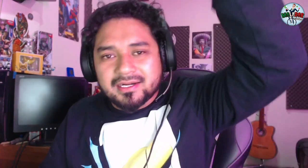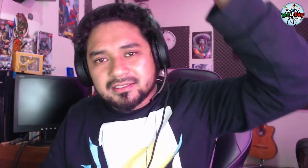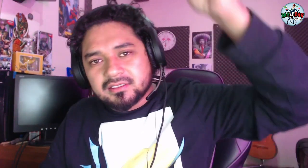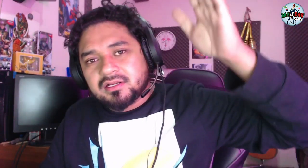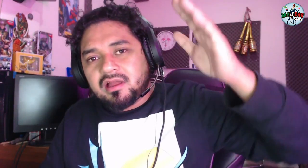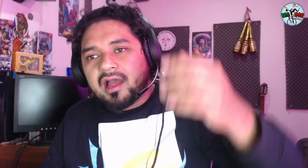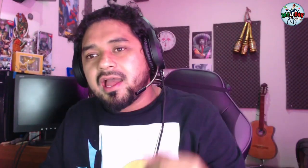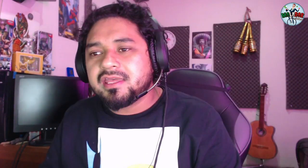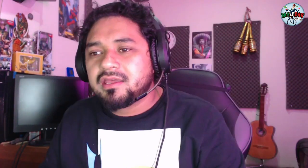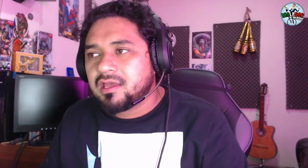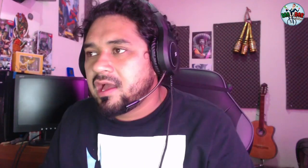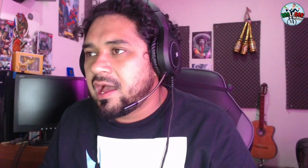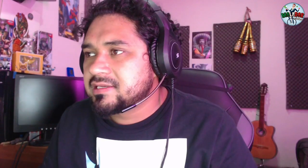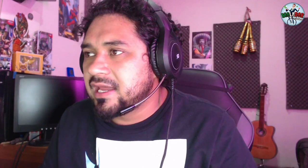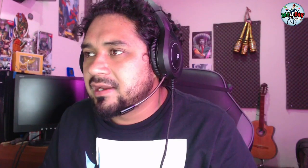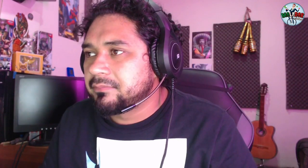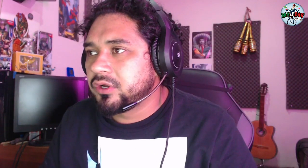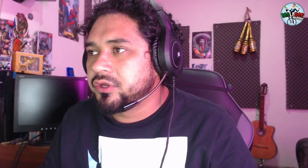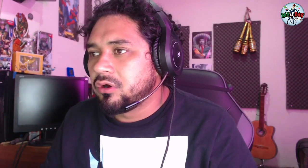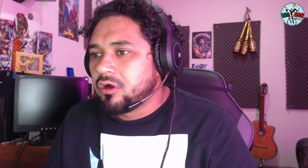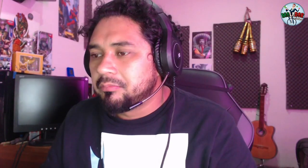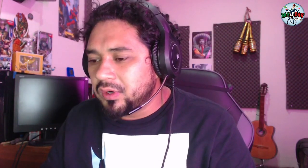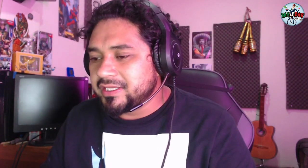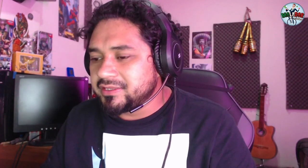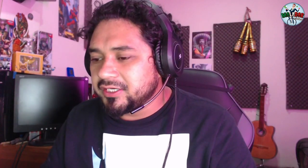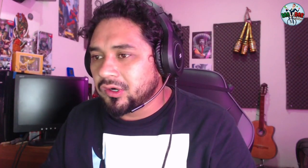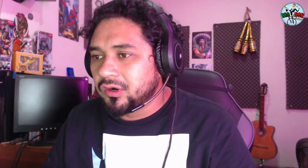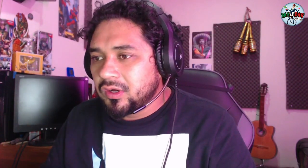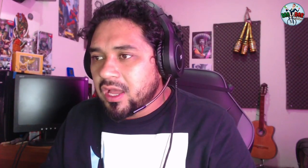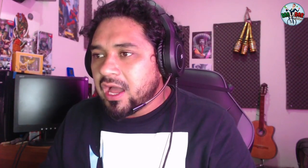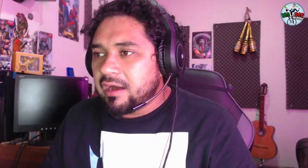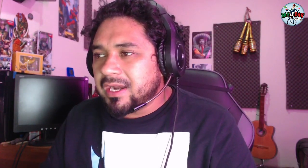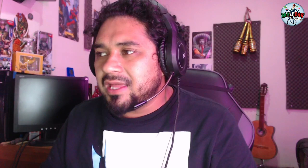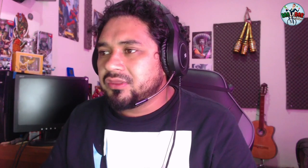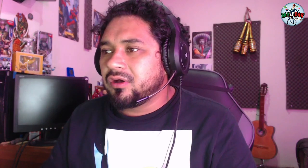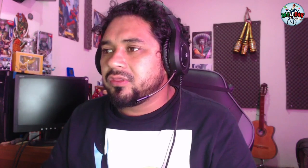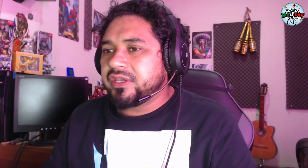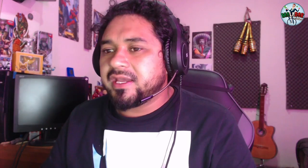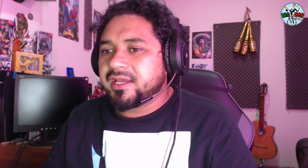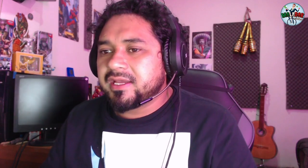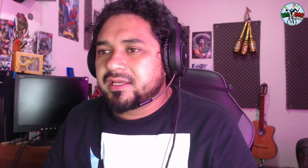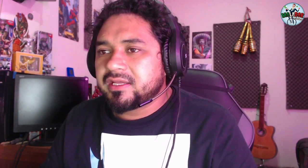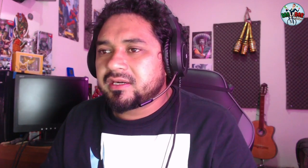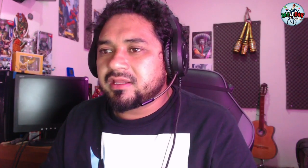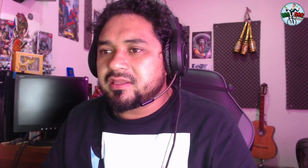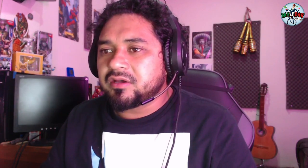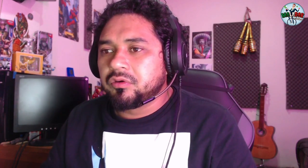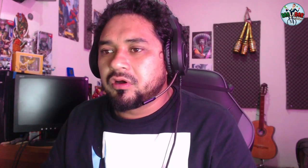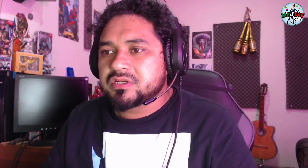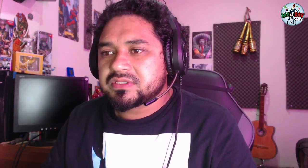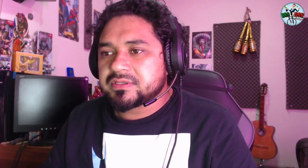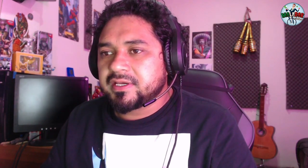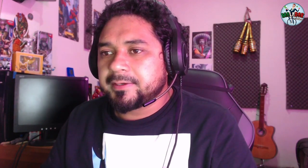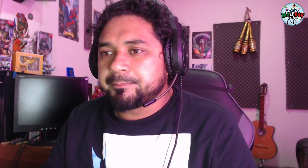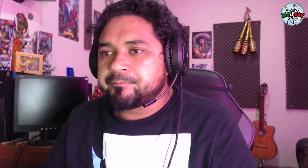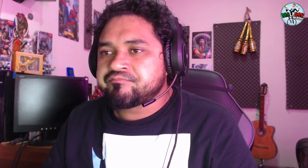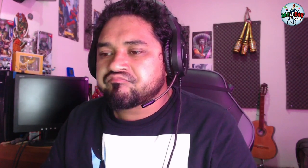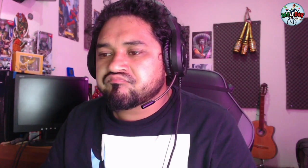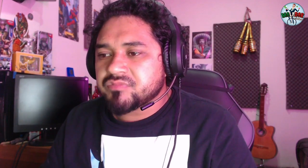saltar ahí hacia el embrollo político hablando de ridículos